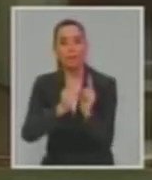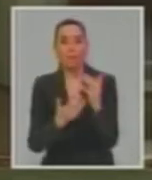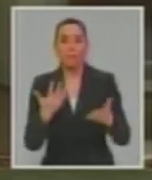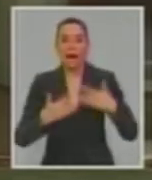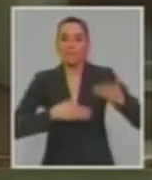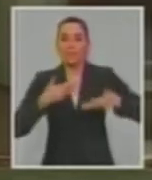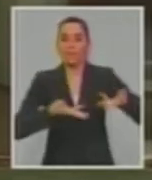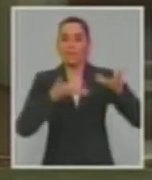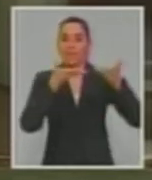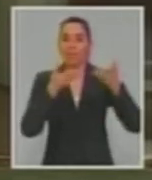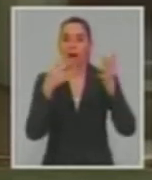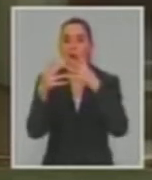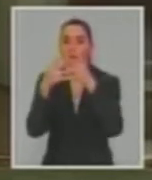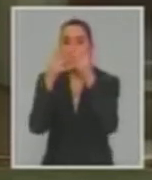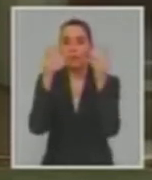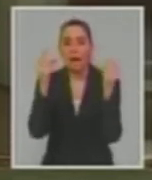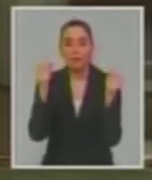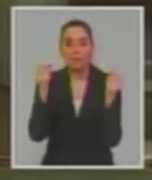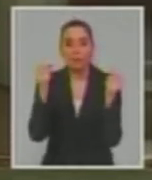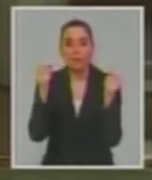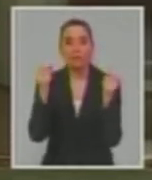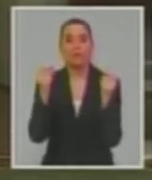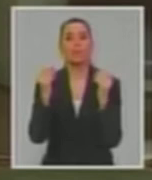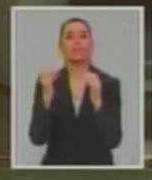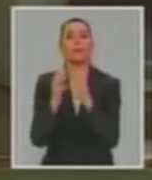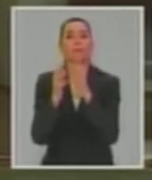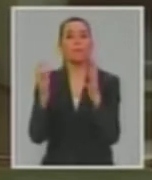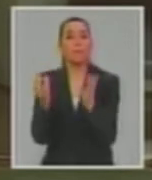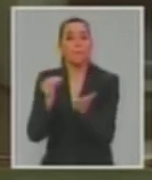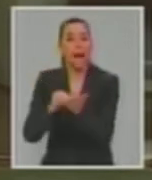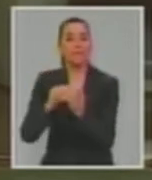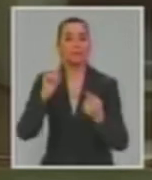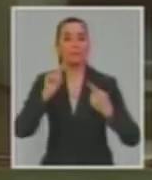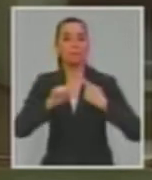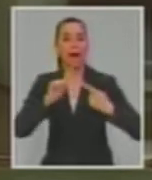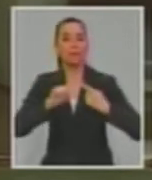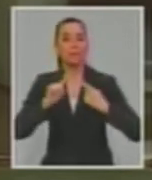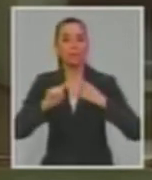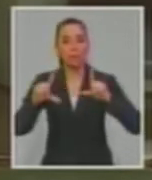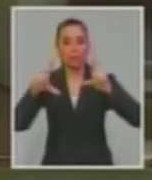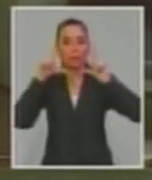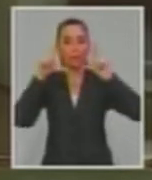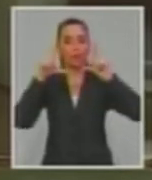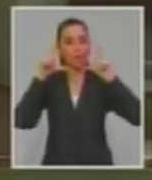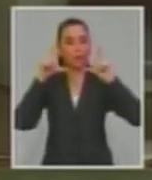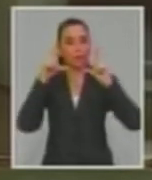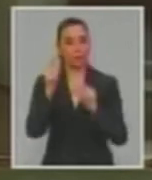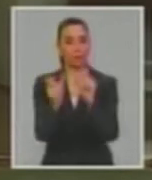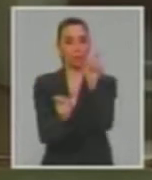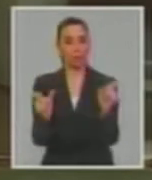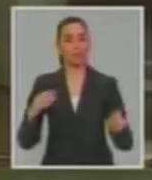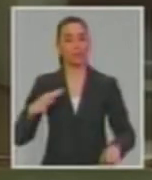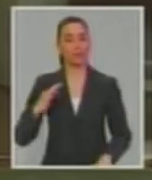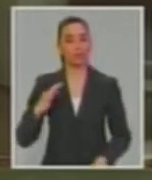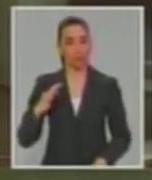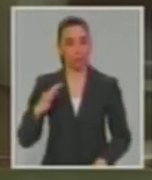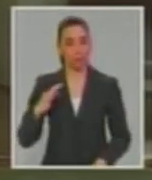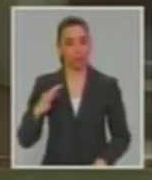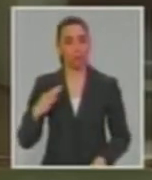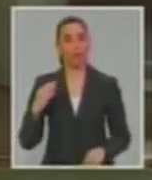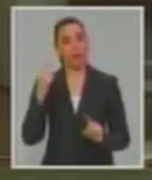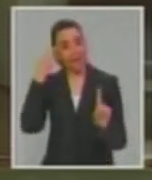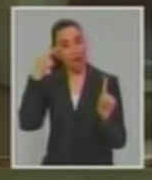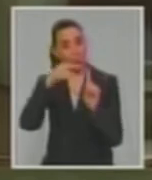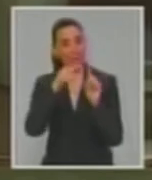y transparente y de incrementar la participación y el protagonismo de los ciudadanos. Con este